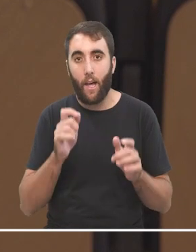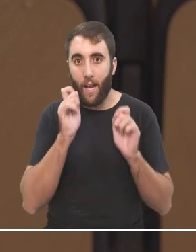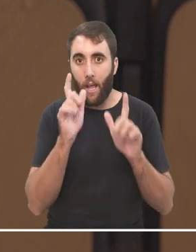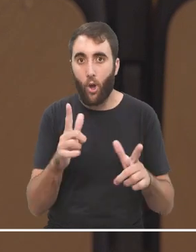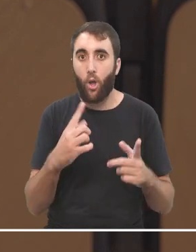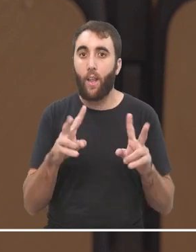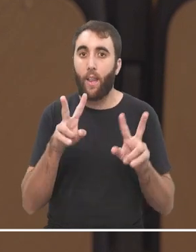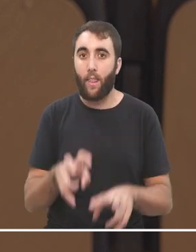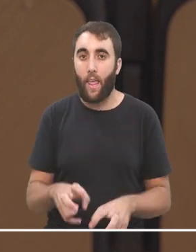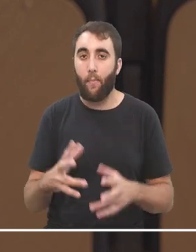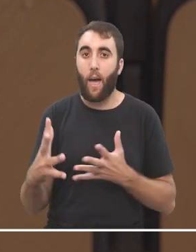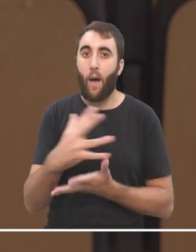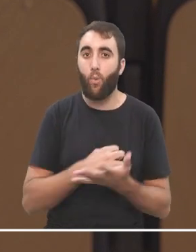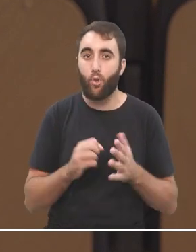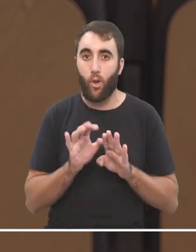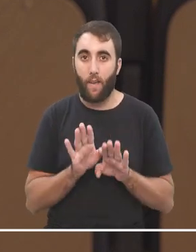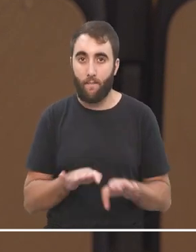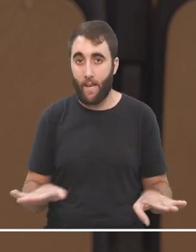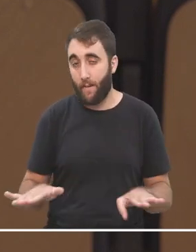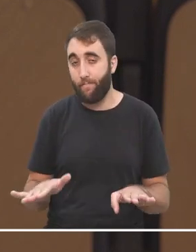es el tema del abuso infantil.